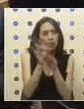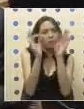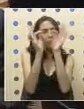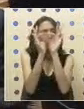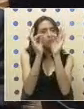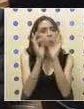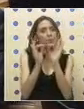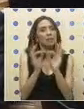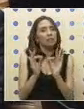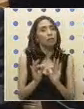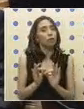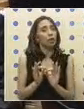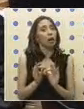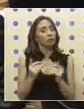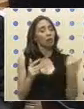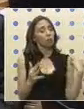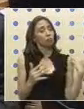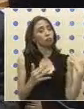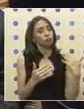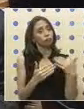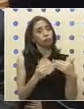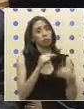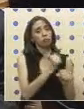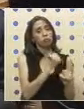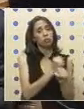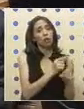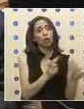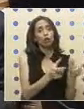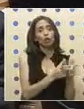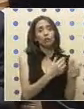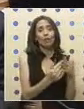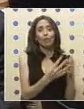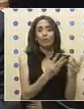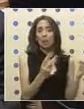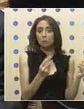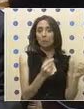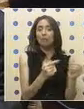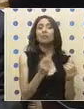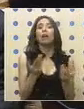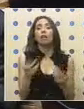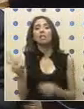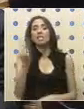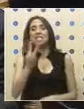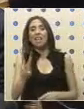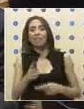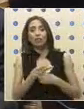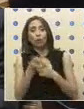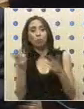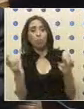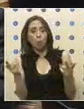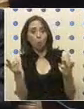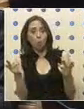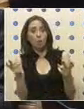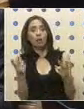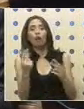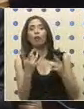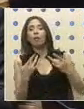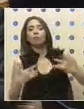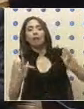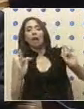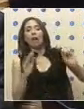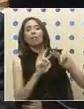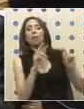conforme a lo que ha venido siendo la práctica del Consejo para la Transparencia, que permiten que el servicio público no esquive la cuestión de fondo